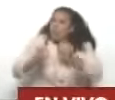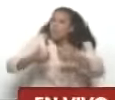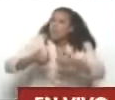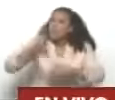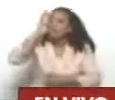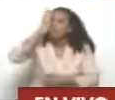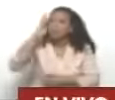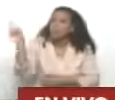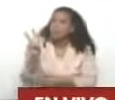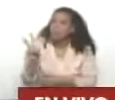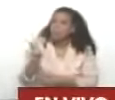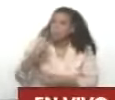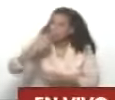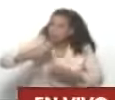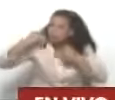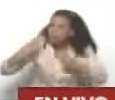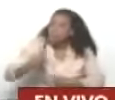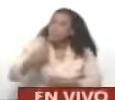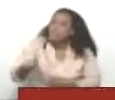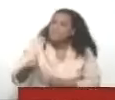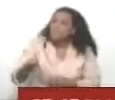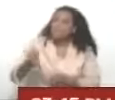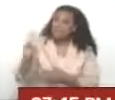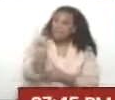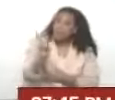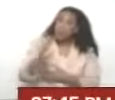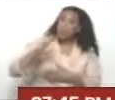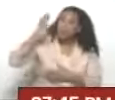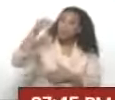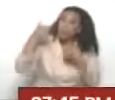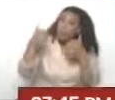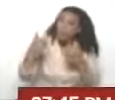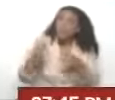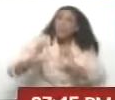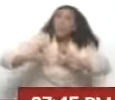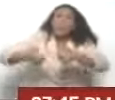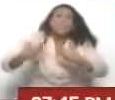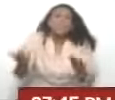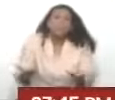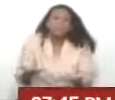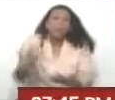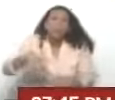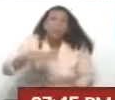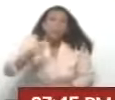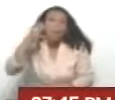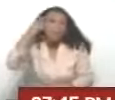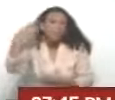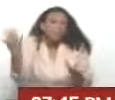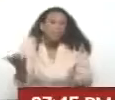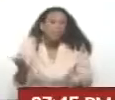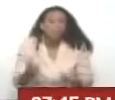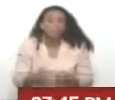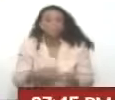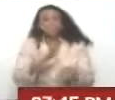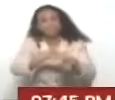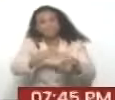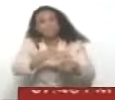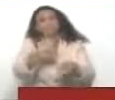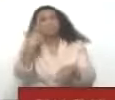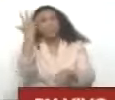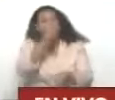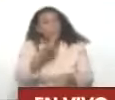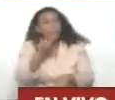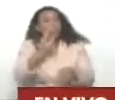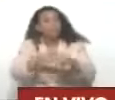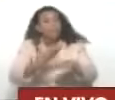prometedor de eso que usted le dice a los jóvenes, el 29 de julio? Lo importante es, como yo le digo a la juventud,